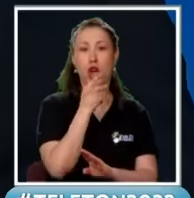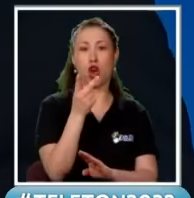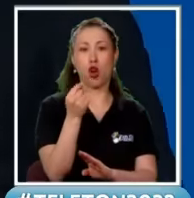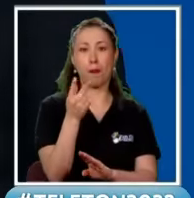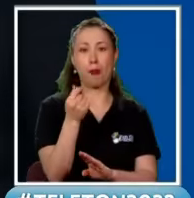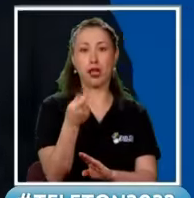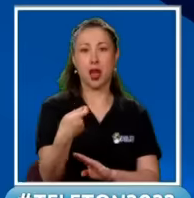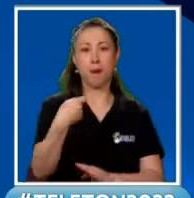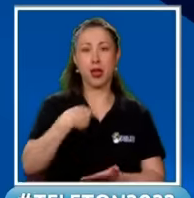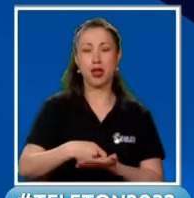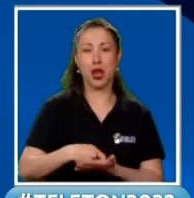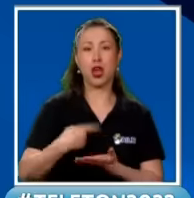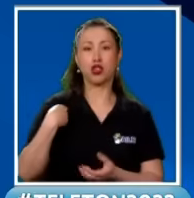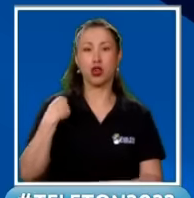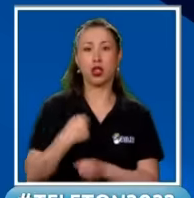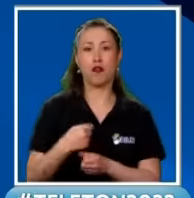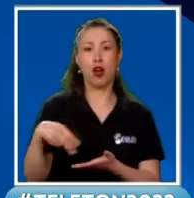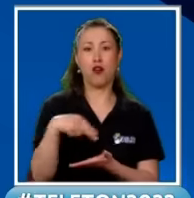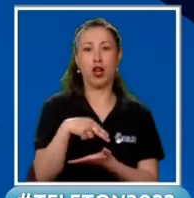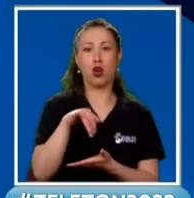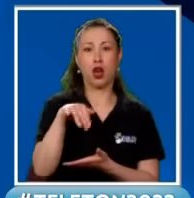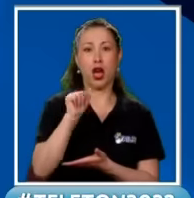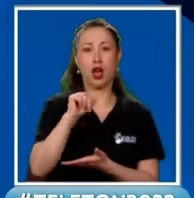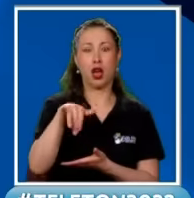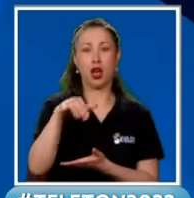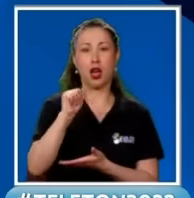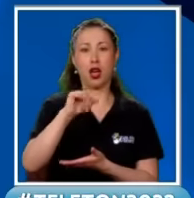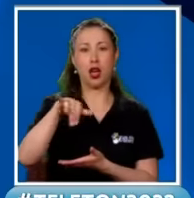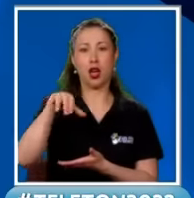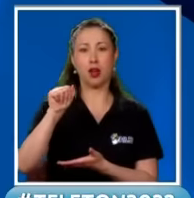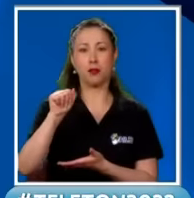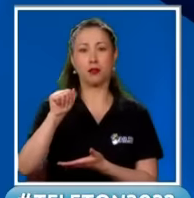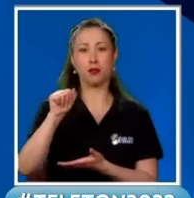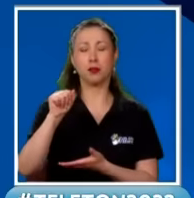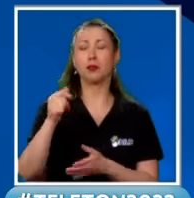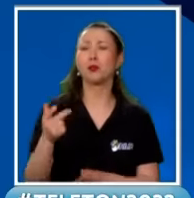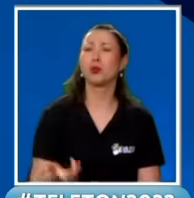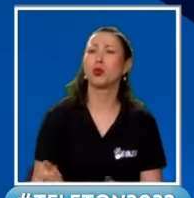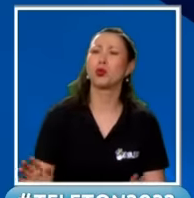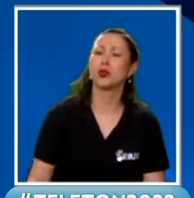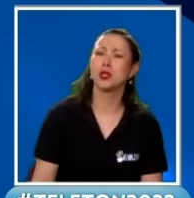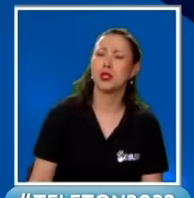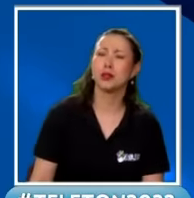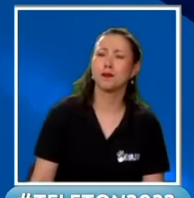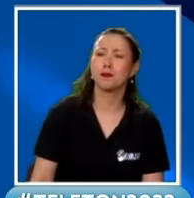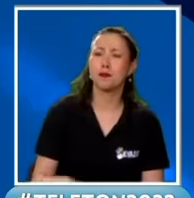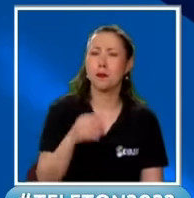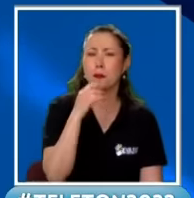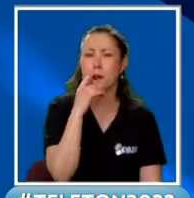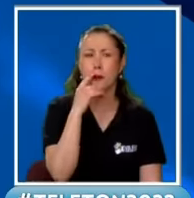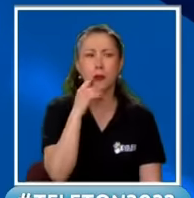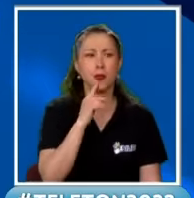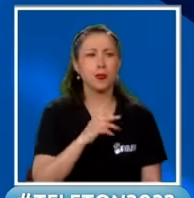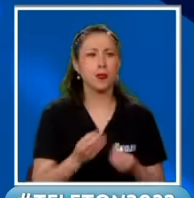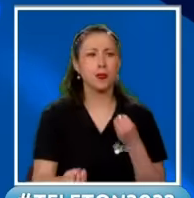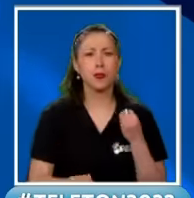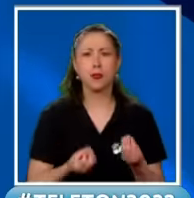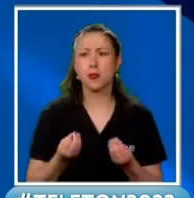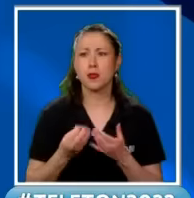monito. Ja, ja, ja, ja, ja, ja. Chucha, ¿Y de qué hacemos, Puma?